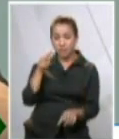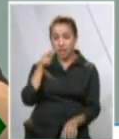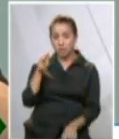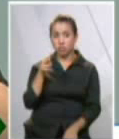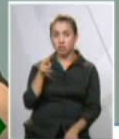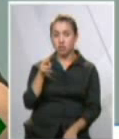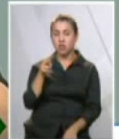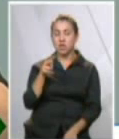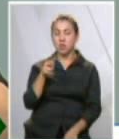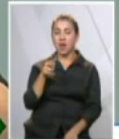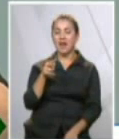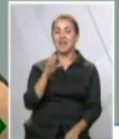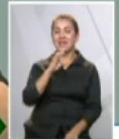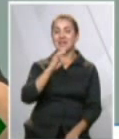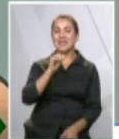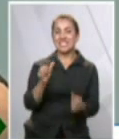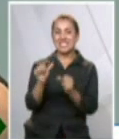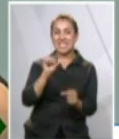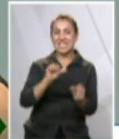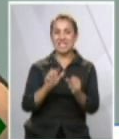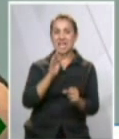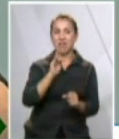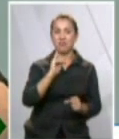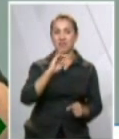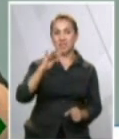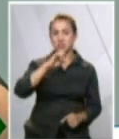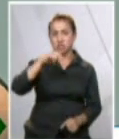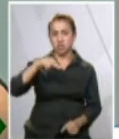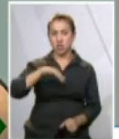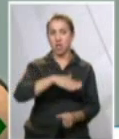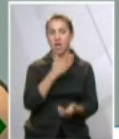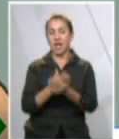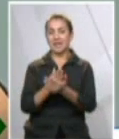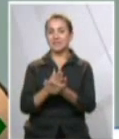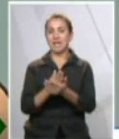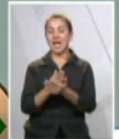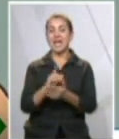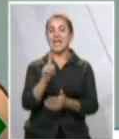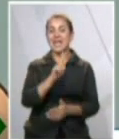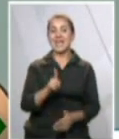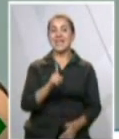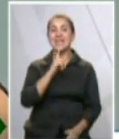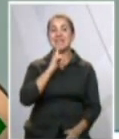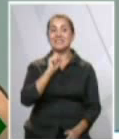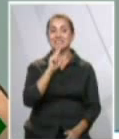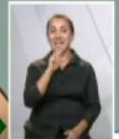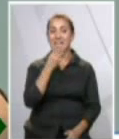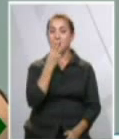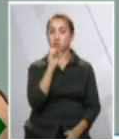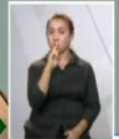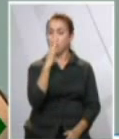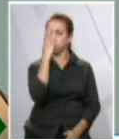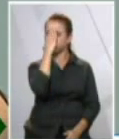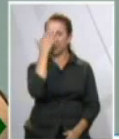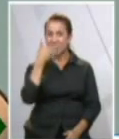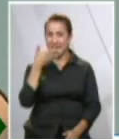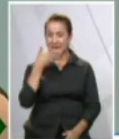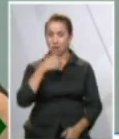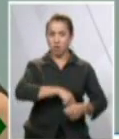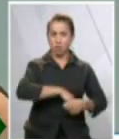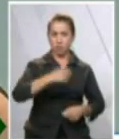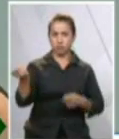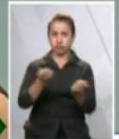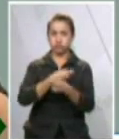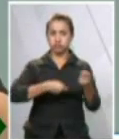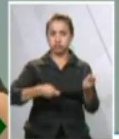cintas de ciencia ficción, desde Star Wars hasta, no sé, siempre hay algún tipo en alguna película que